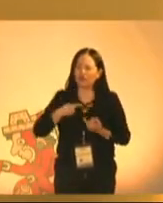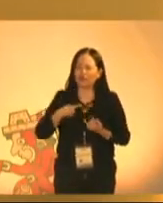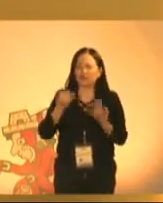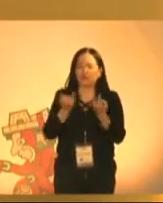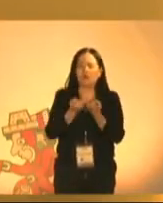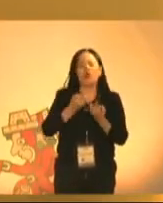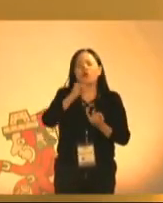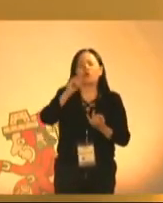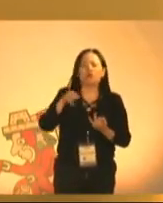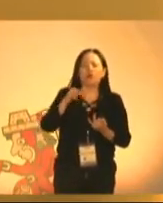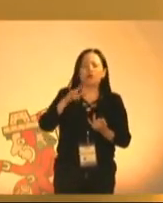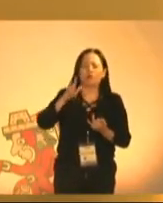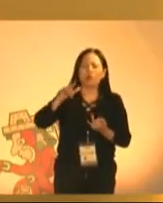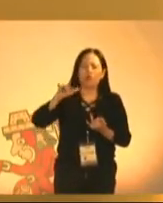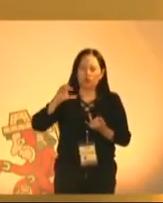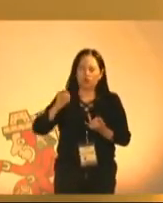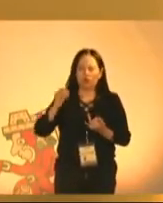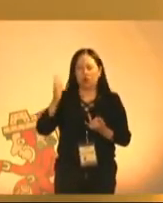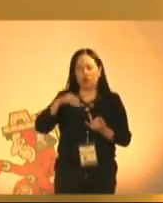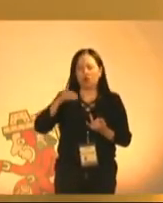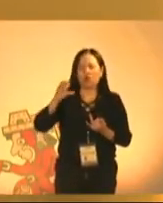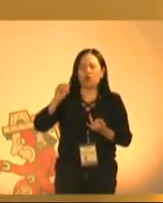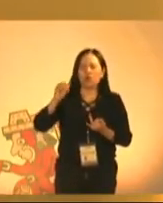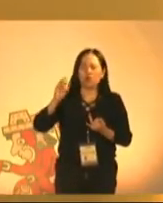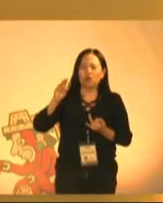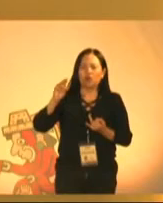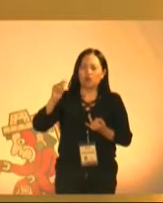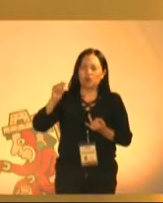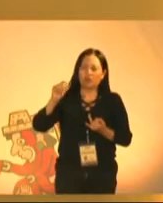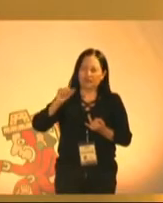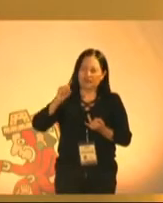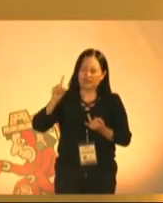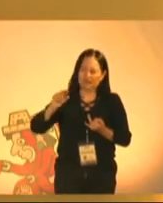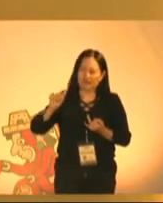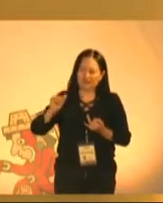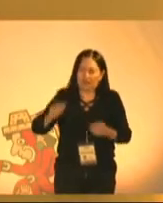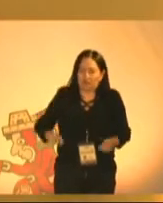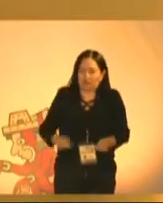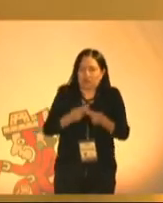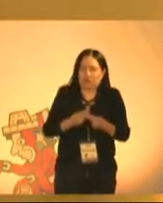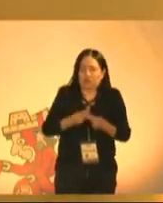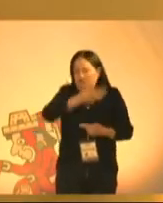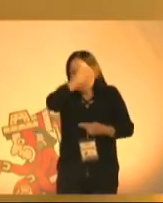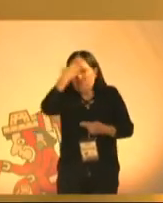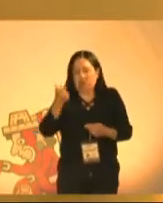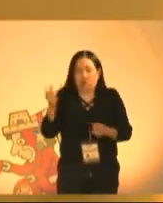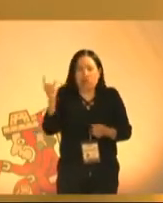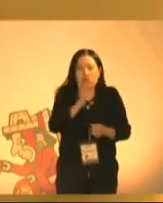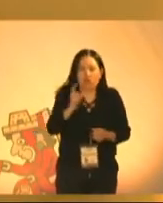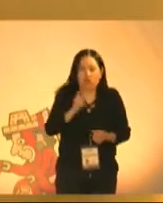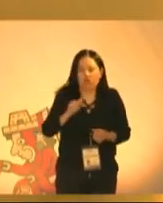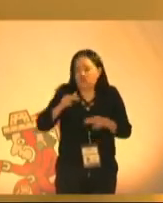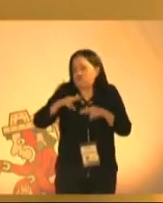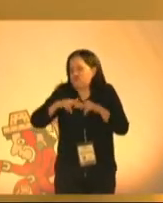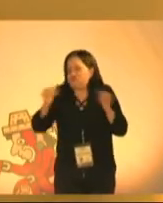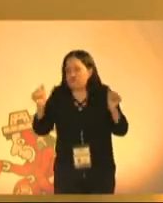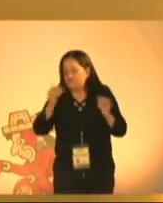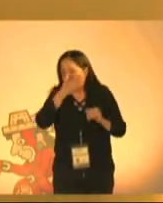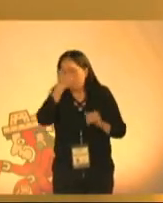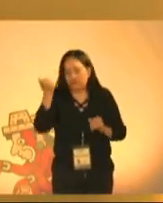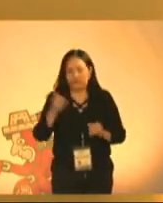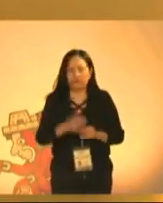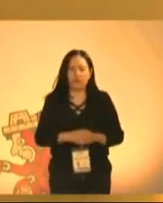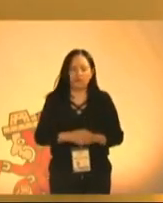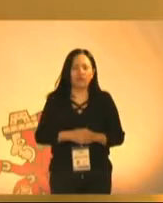cortázar y rodolfo walsh nacidos quién sabe dónde y quién sabe cuándo y dónde vivieron en la ventaja de lo